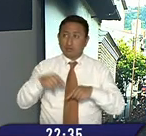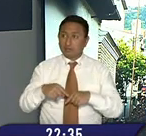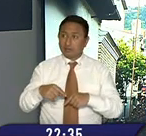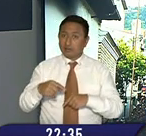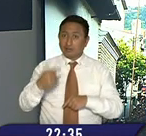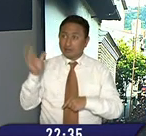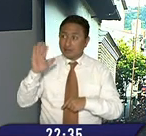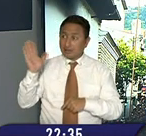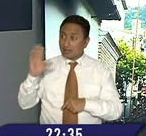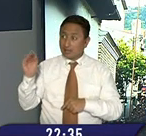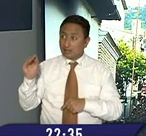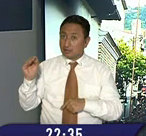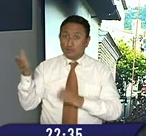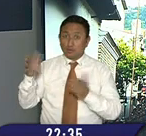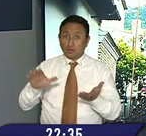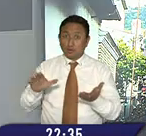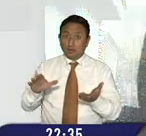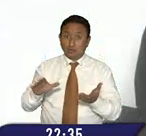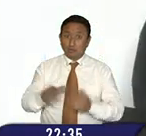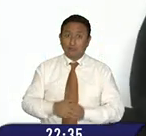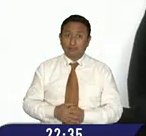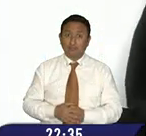de despedirnos.